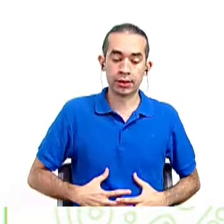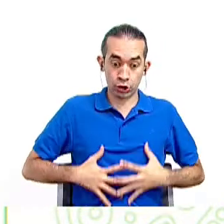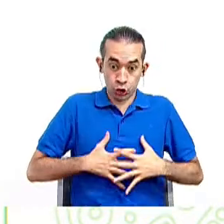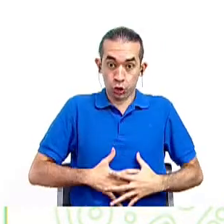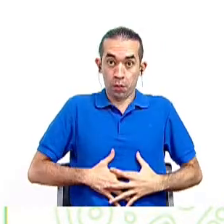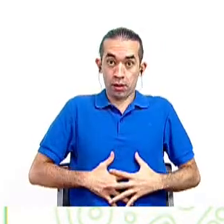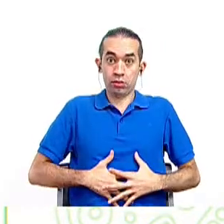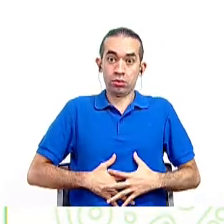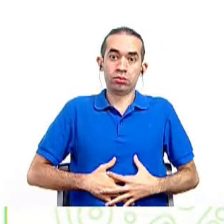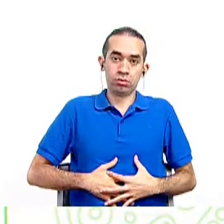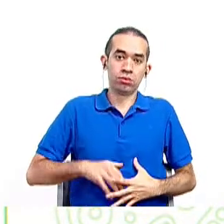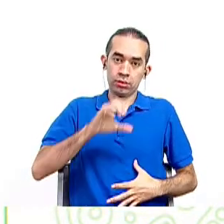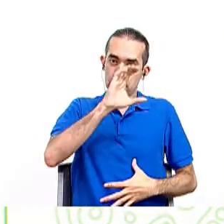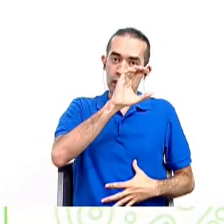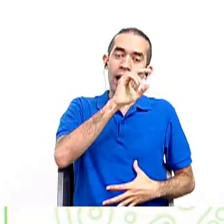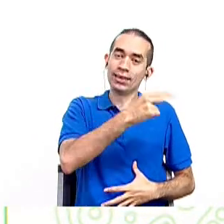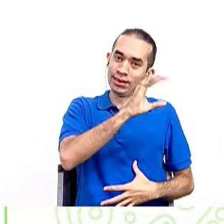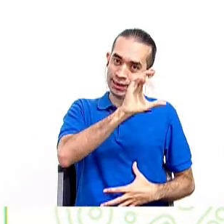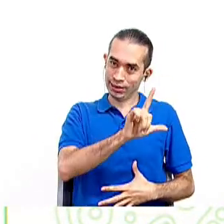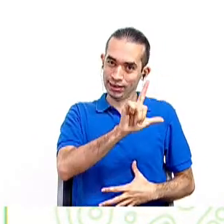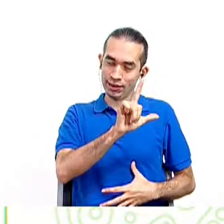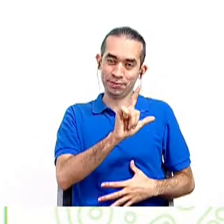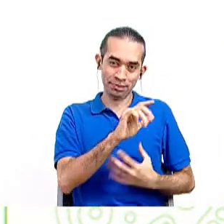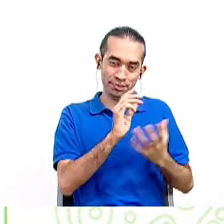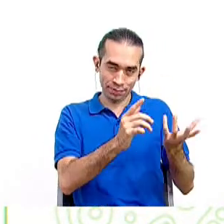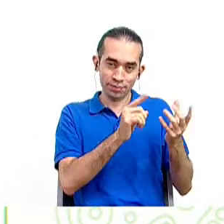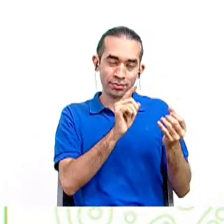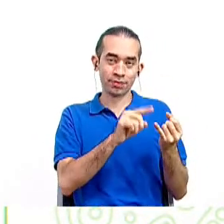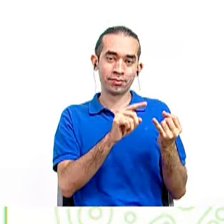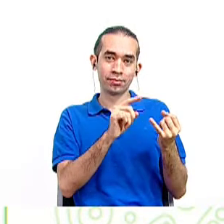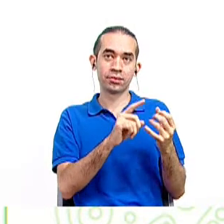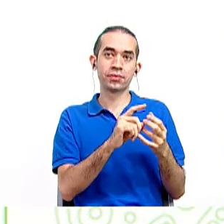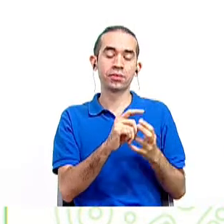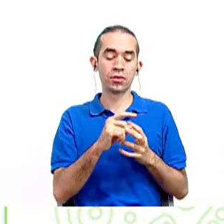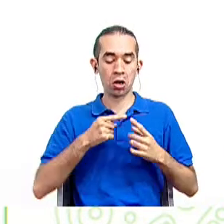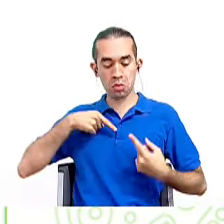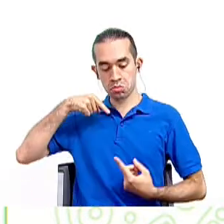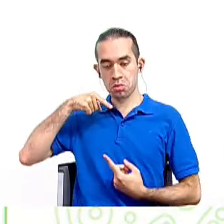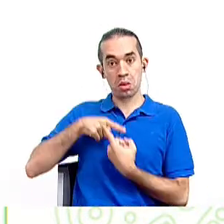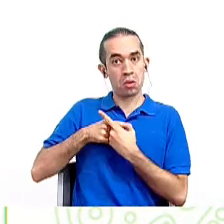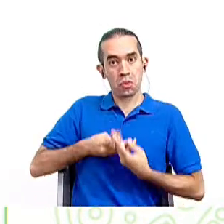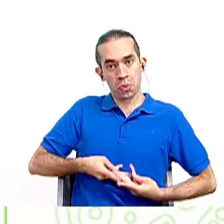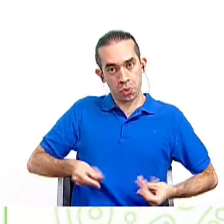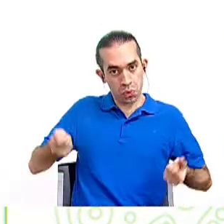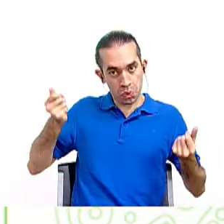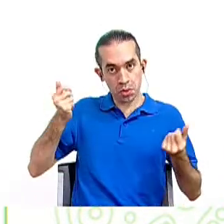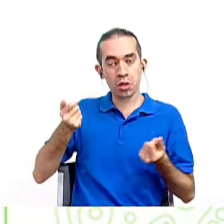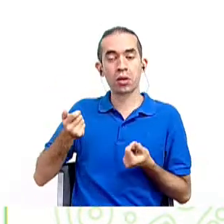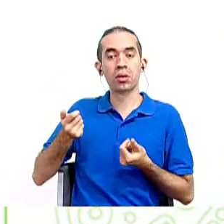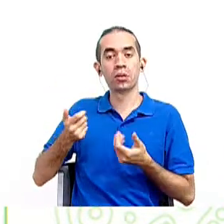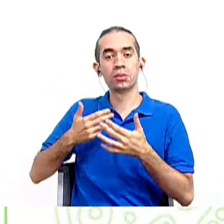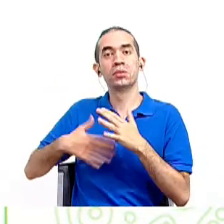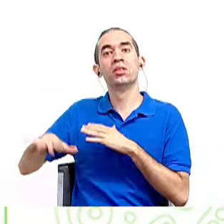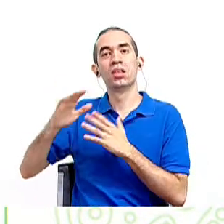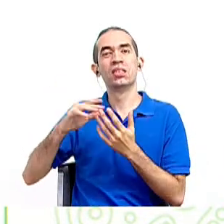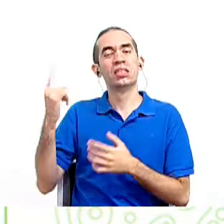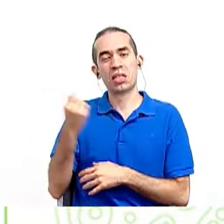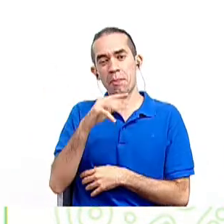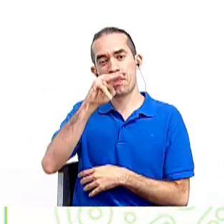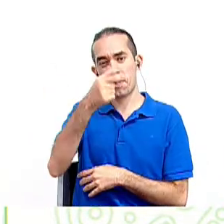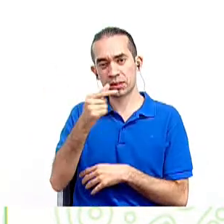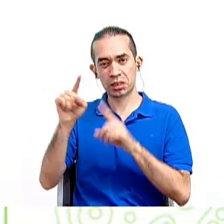estómago hay ácido clorhídrico. Si yo tomo antiácido, normalmente los antiácidos son hidróxido de